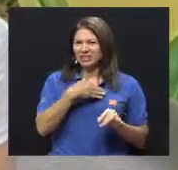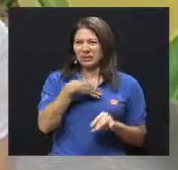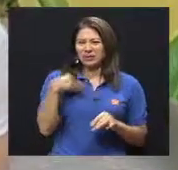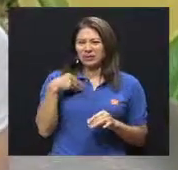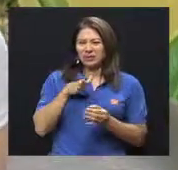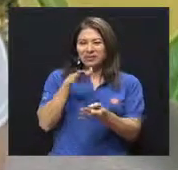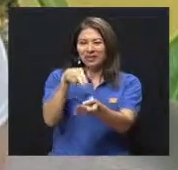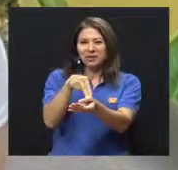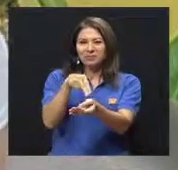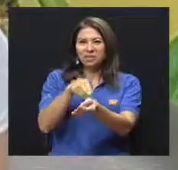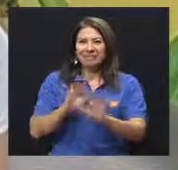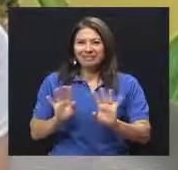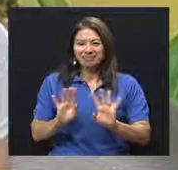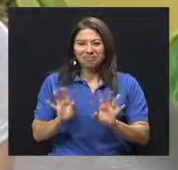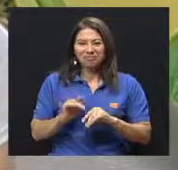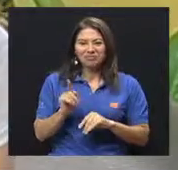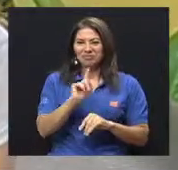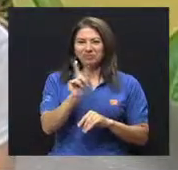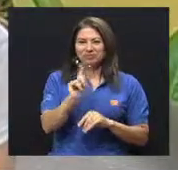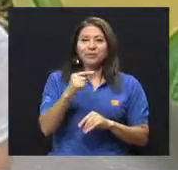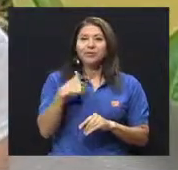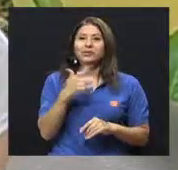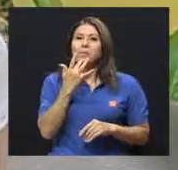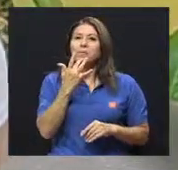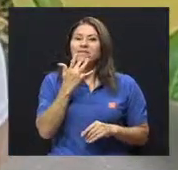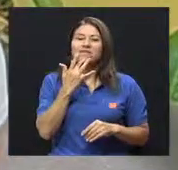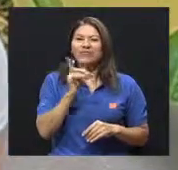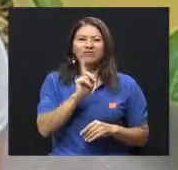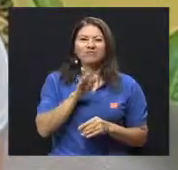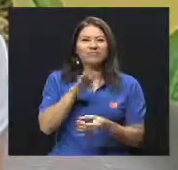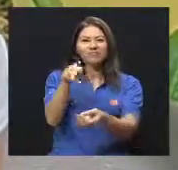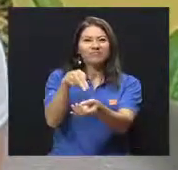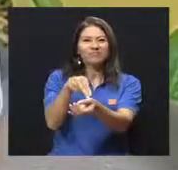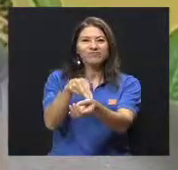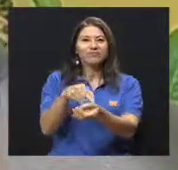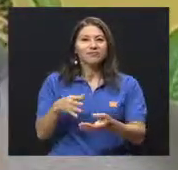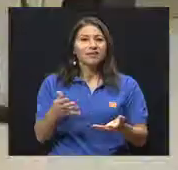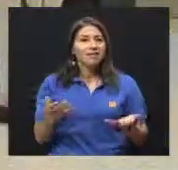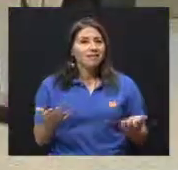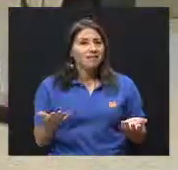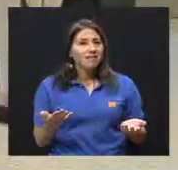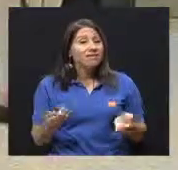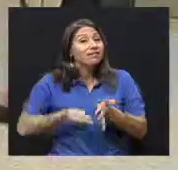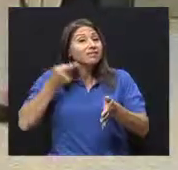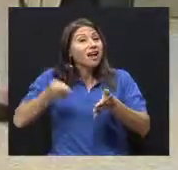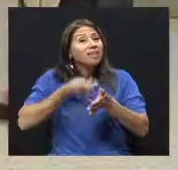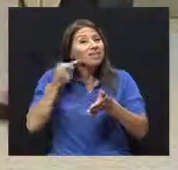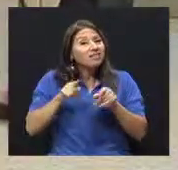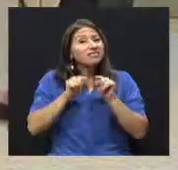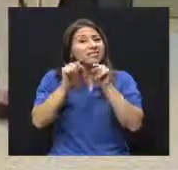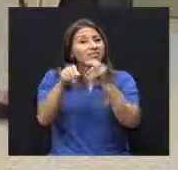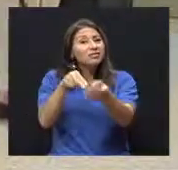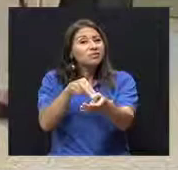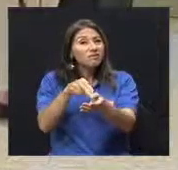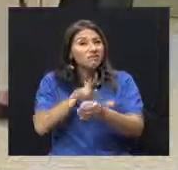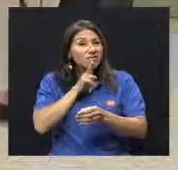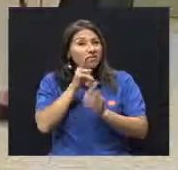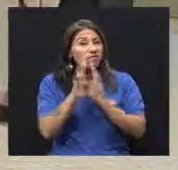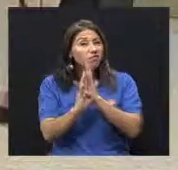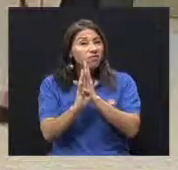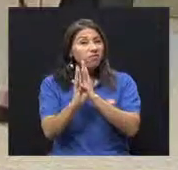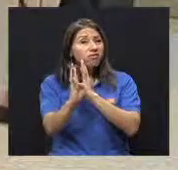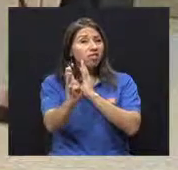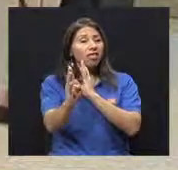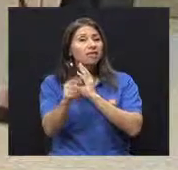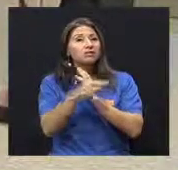No, a mí no me gusta ir al hospital. Sí, no. No, prefiero no ir. Oh, y es que a veces las filas, ¿verdad? Y todo.